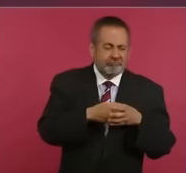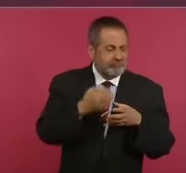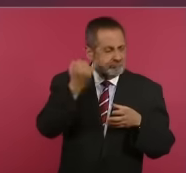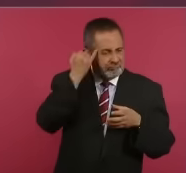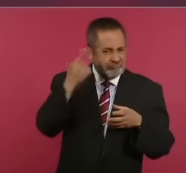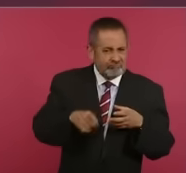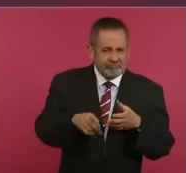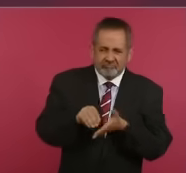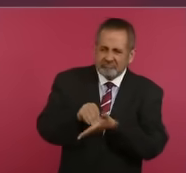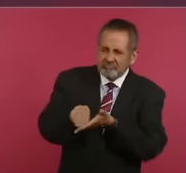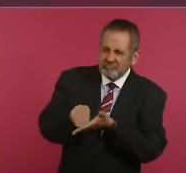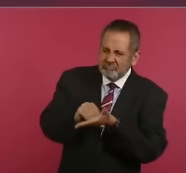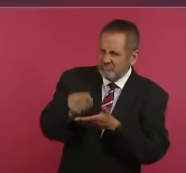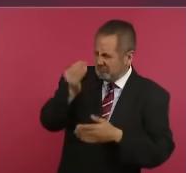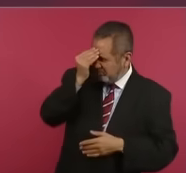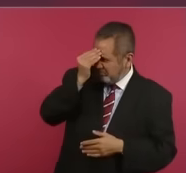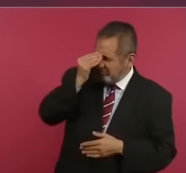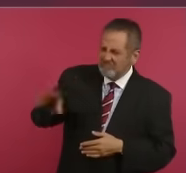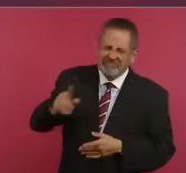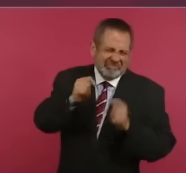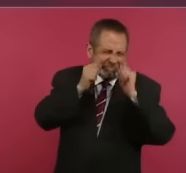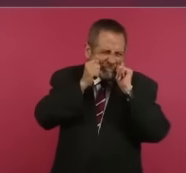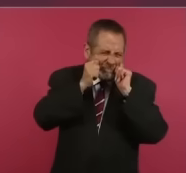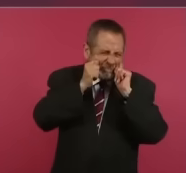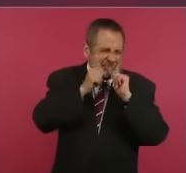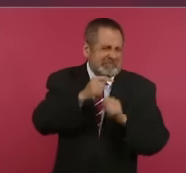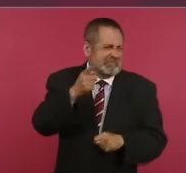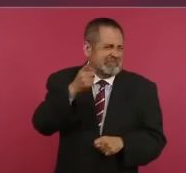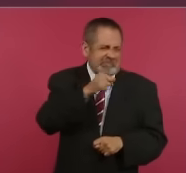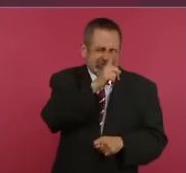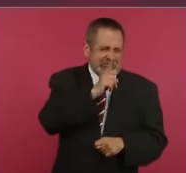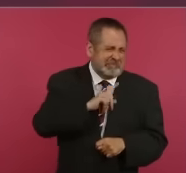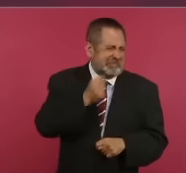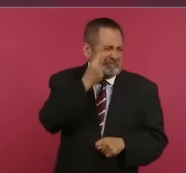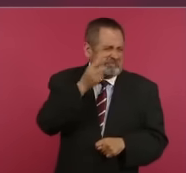de que la calumnia cuando no mancha tizna.